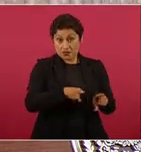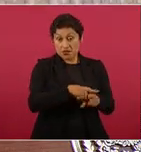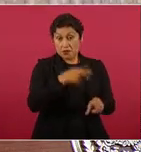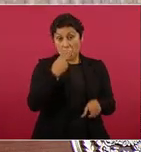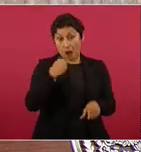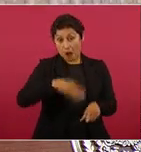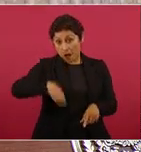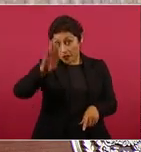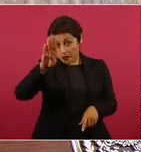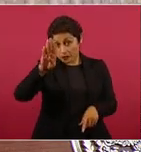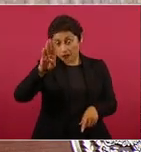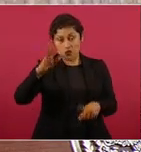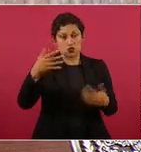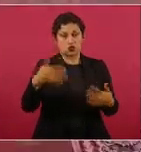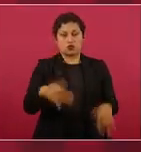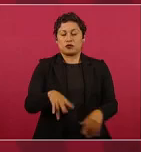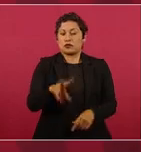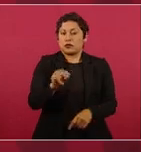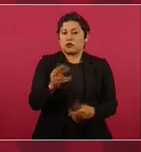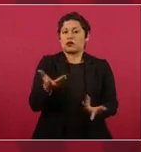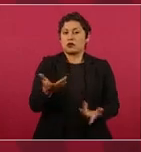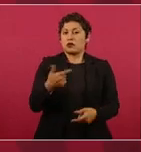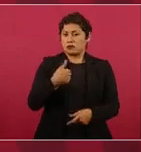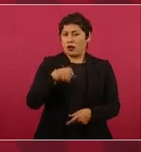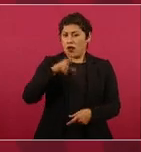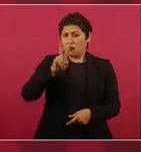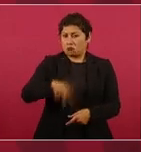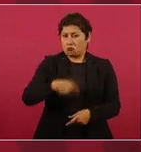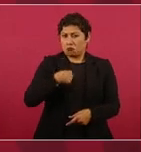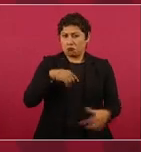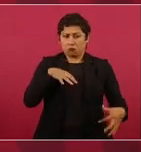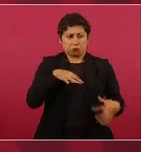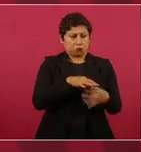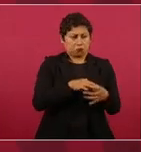relación con todos los miembros